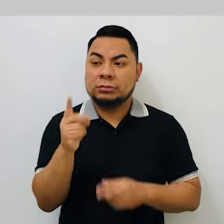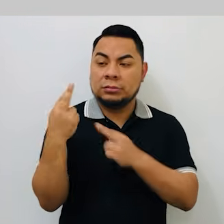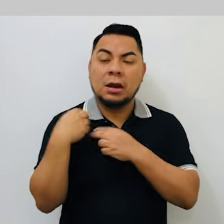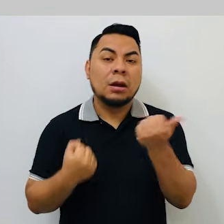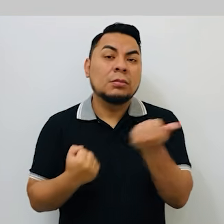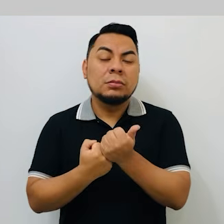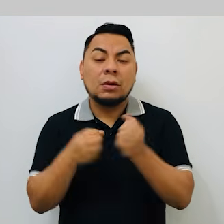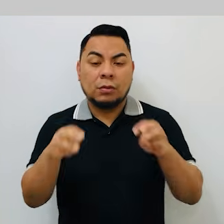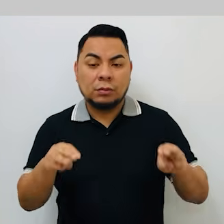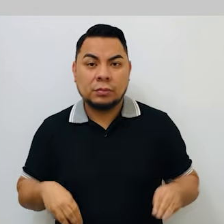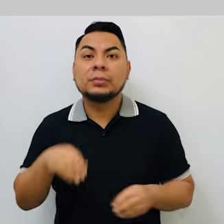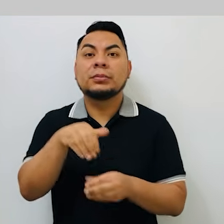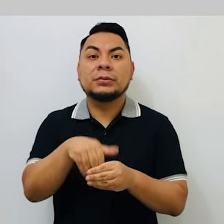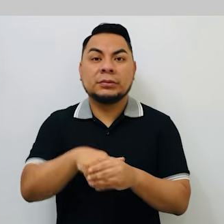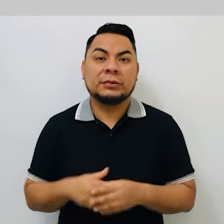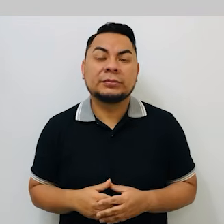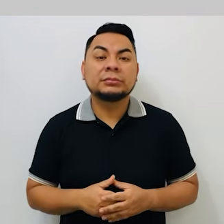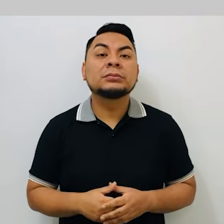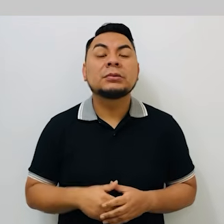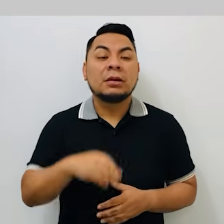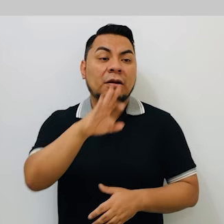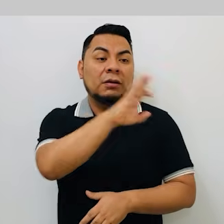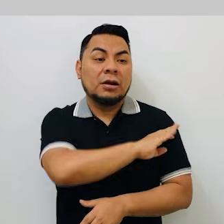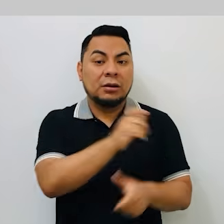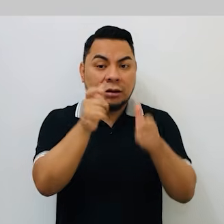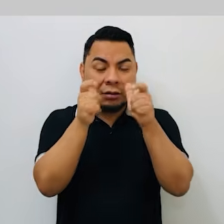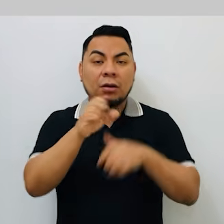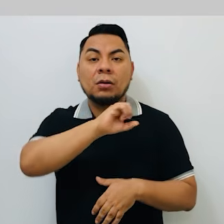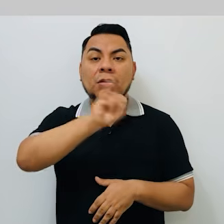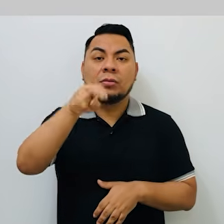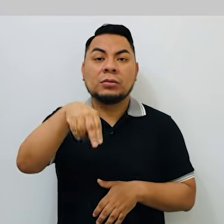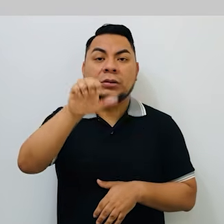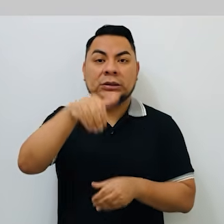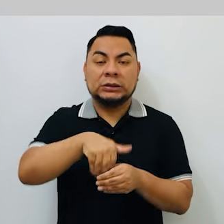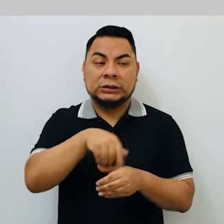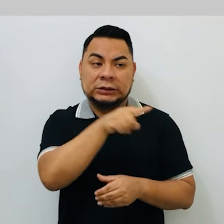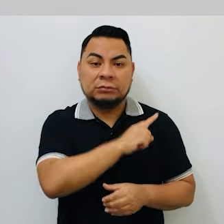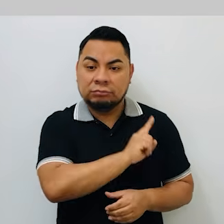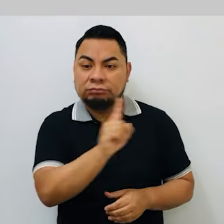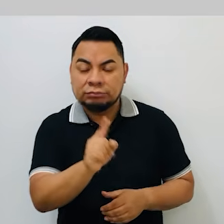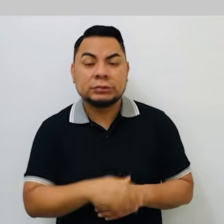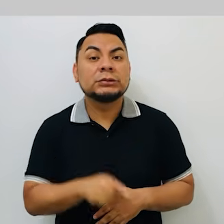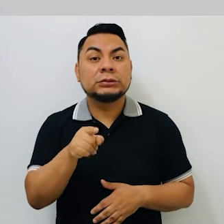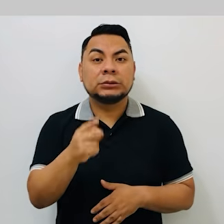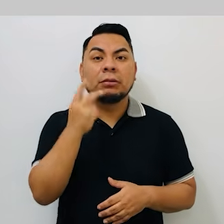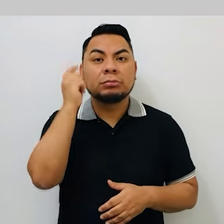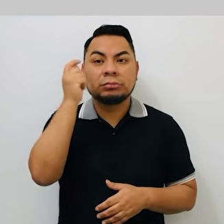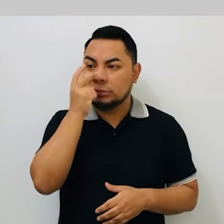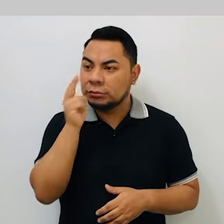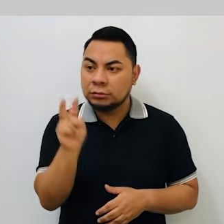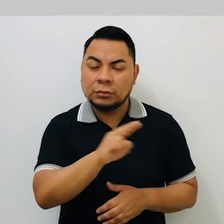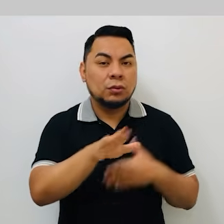que brindará apoyo en la mesa de sufragio. Los fiscalizadores del Jurado Nacional de Elecciones,